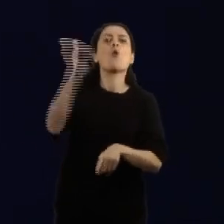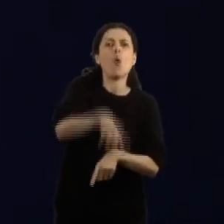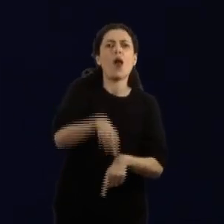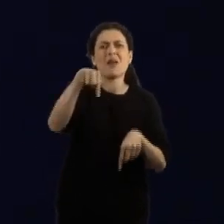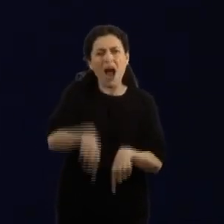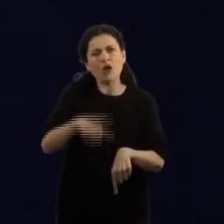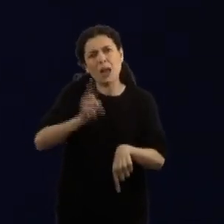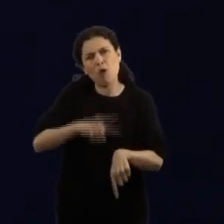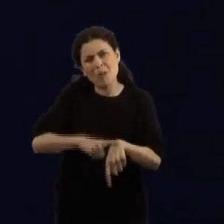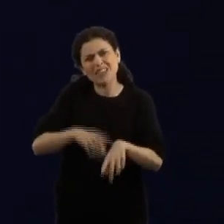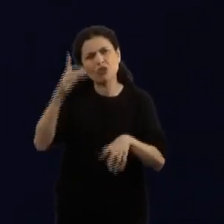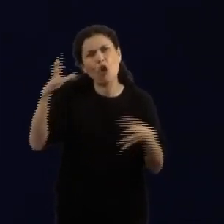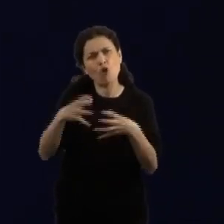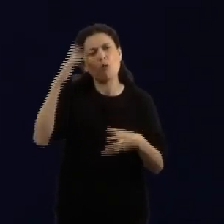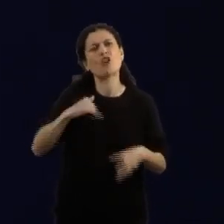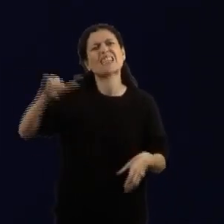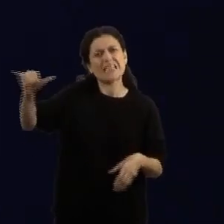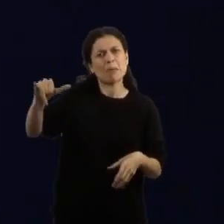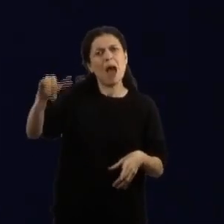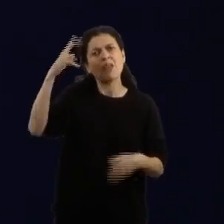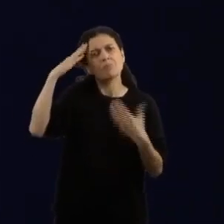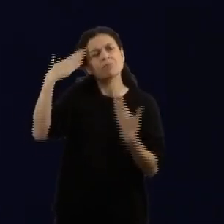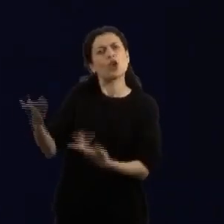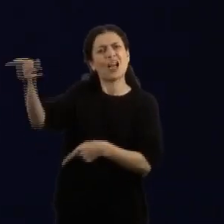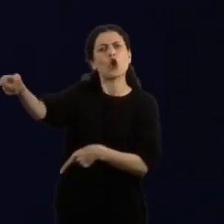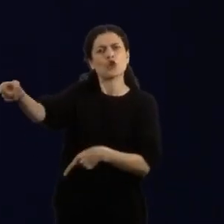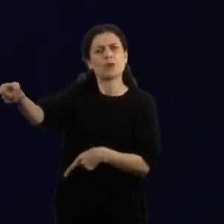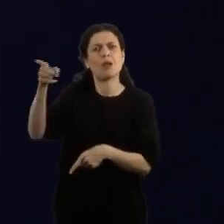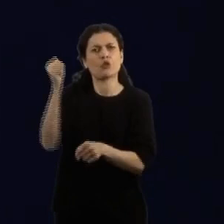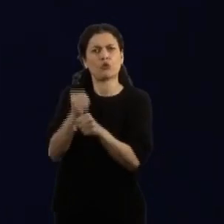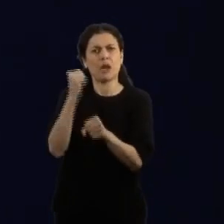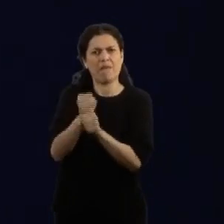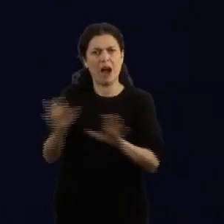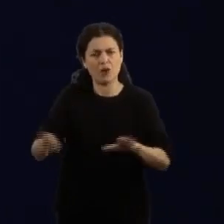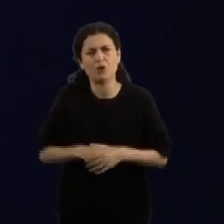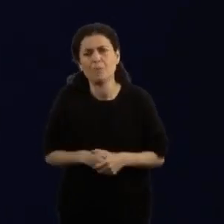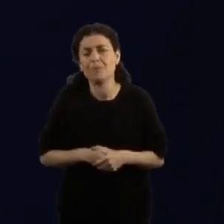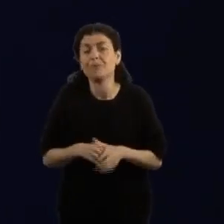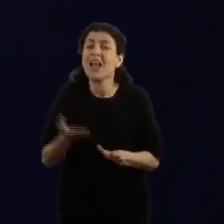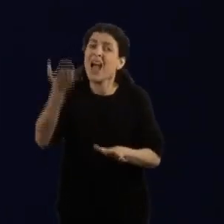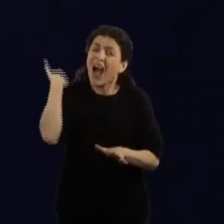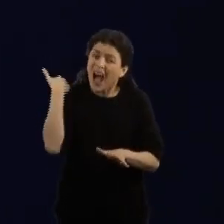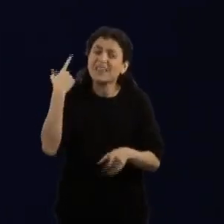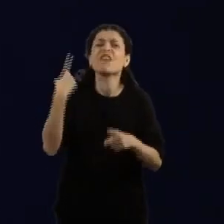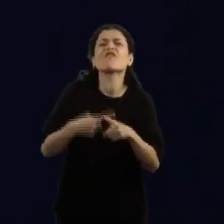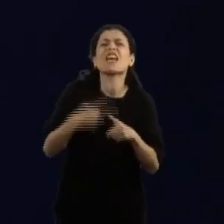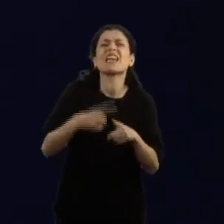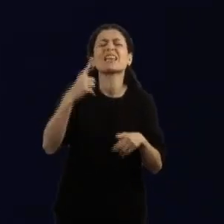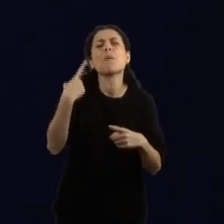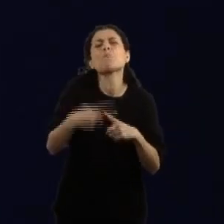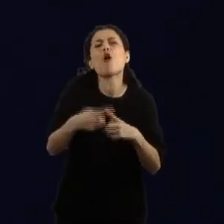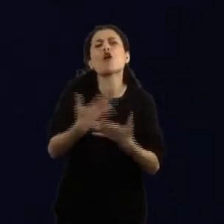Armadas tienen el reconocimiento que merecen. Cuando antes se festejaba el Día de la Independencia